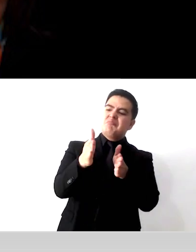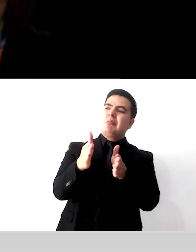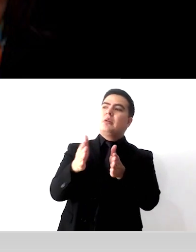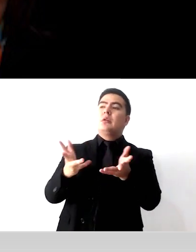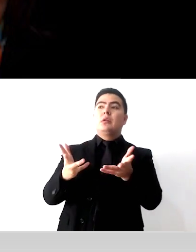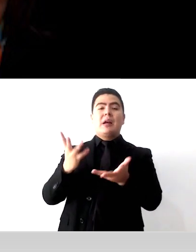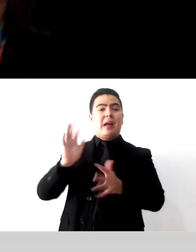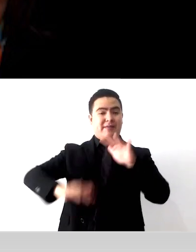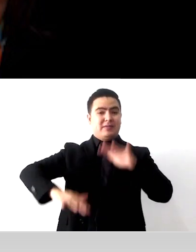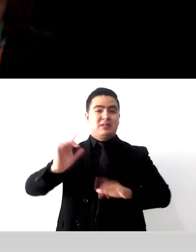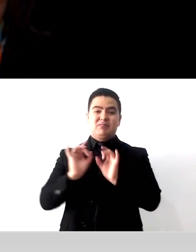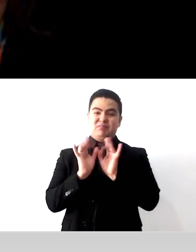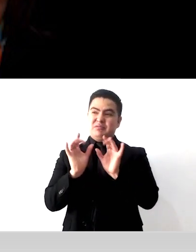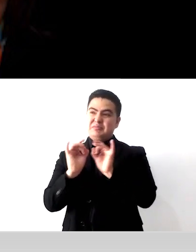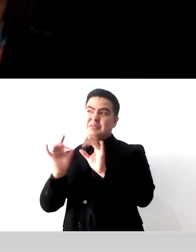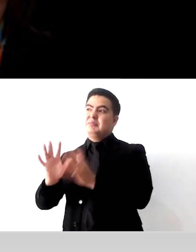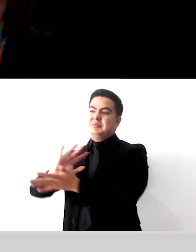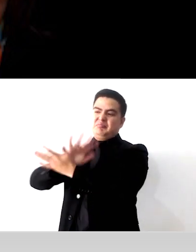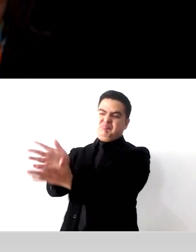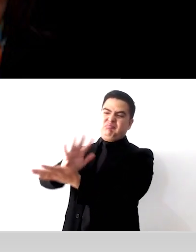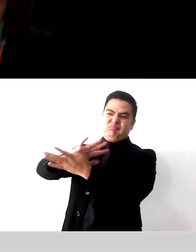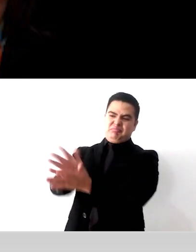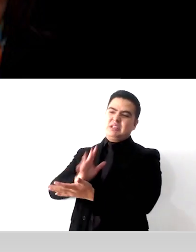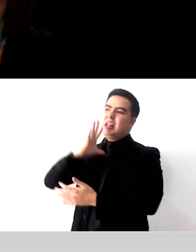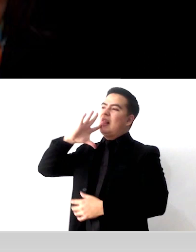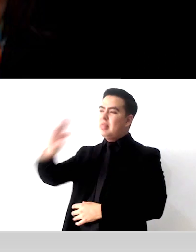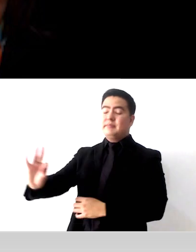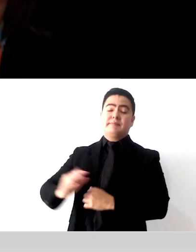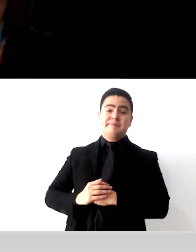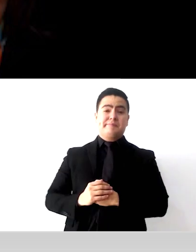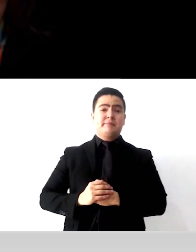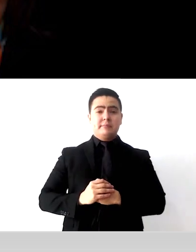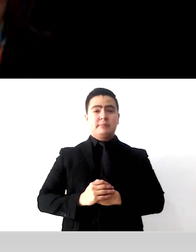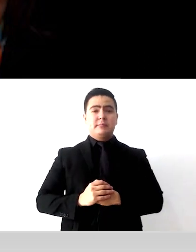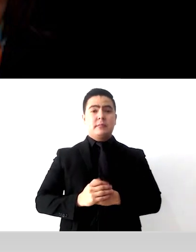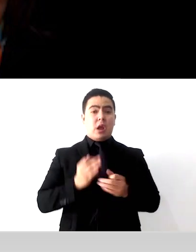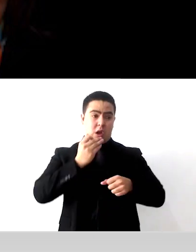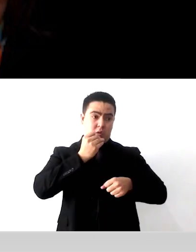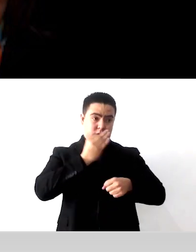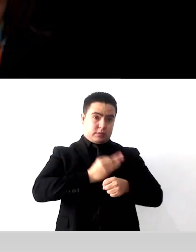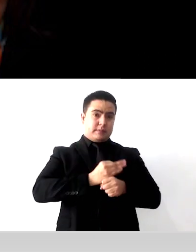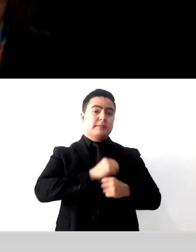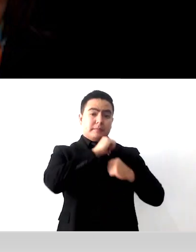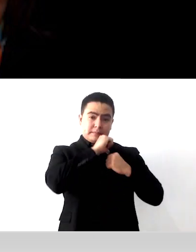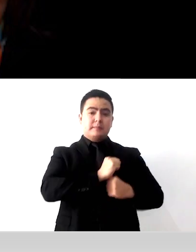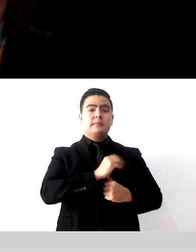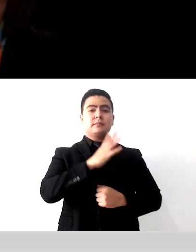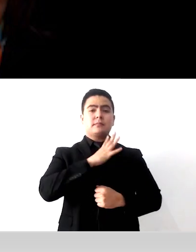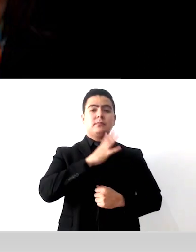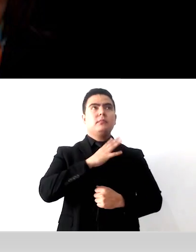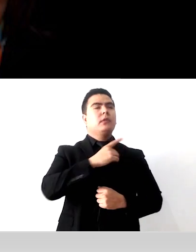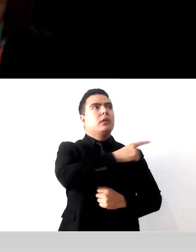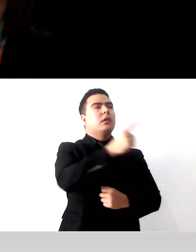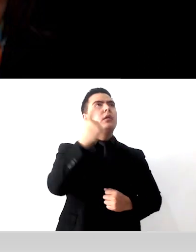financiamiento y acceso a medios por el hecho de ser mujer muy importante. Lo bueno es que ustedes, las autoridades administrativas, pues también